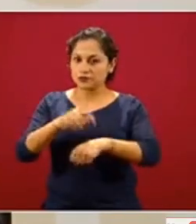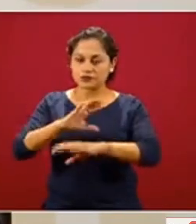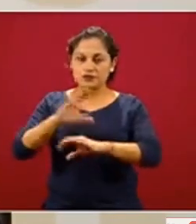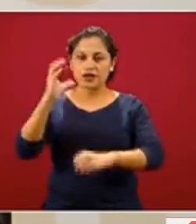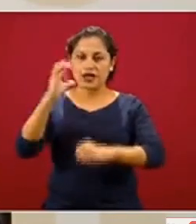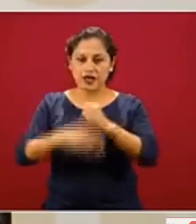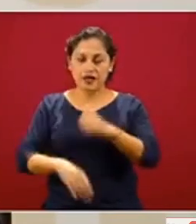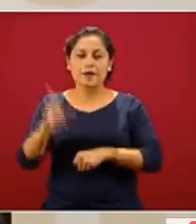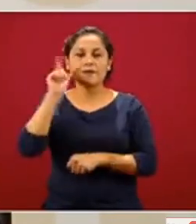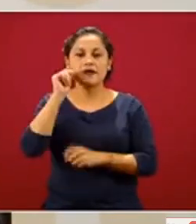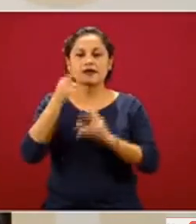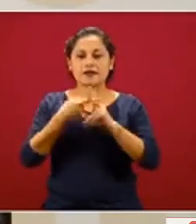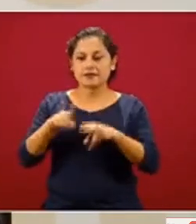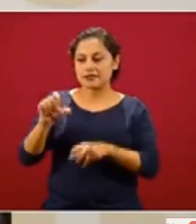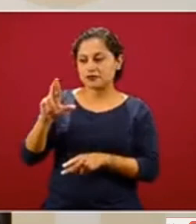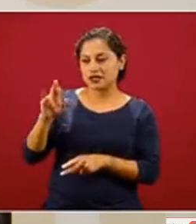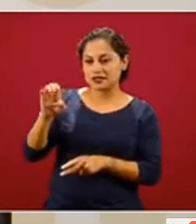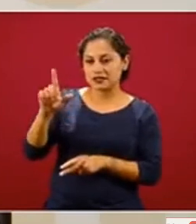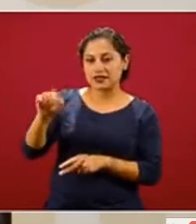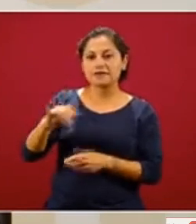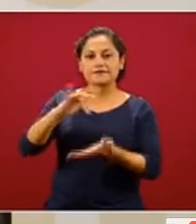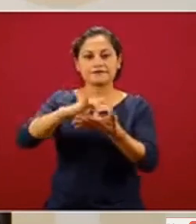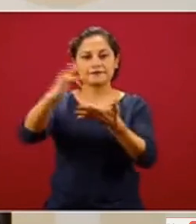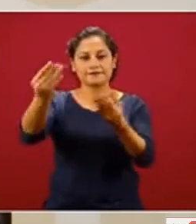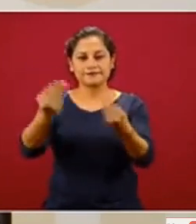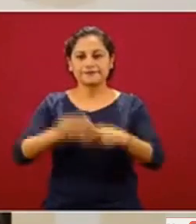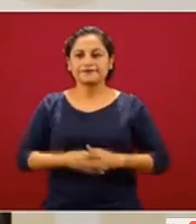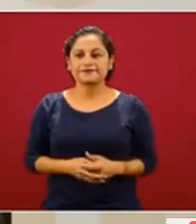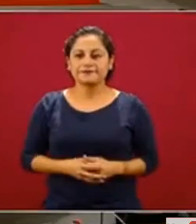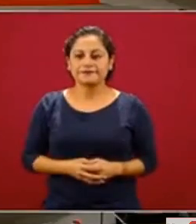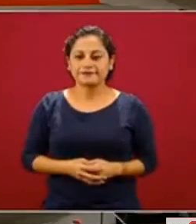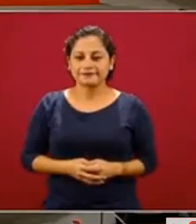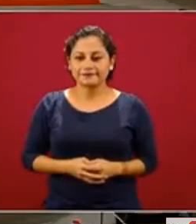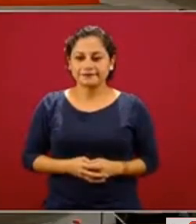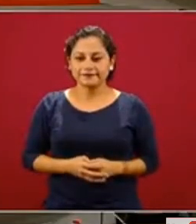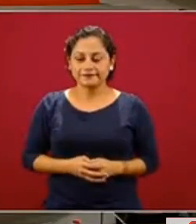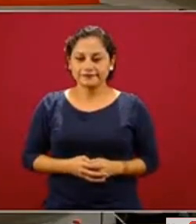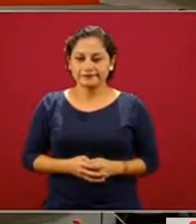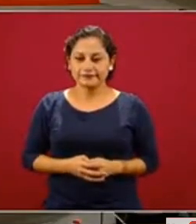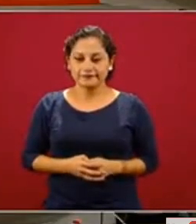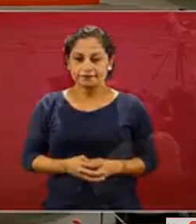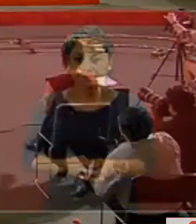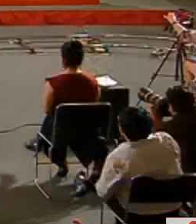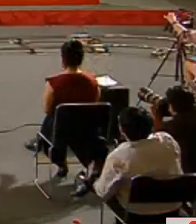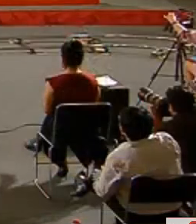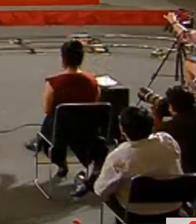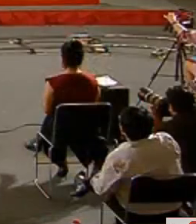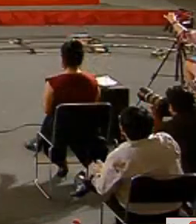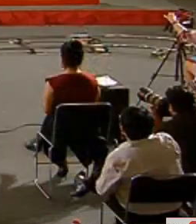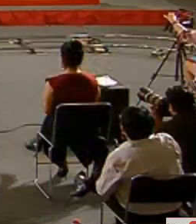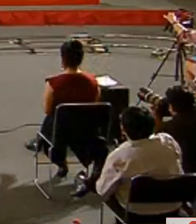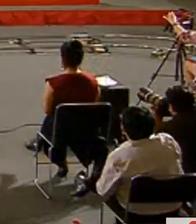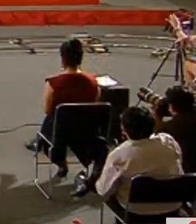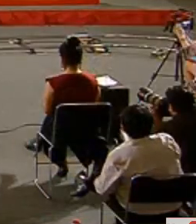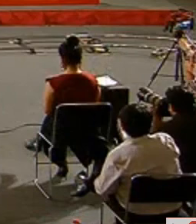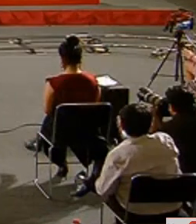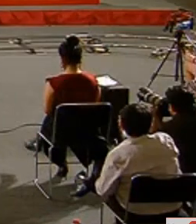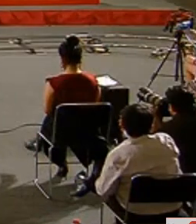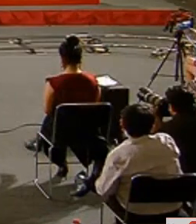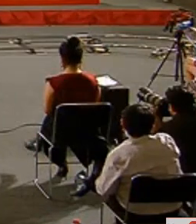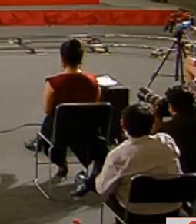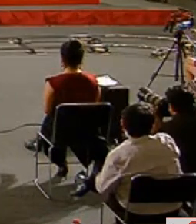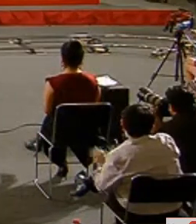mañana con Araceli Aranday. Muchas gracias. ¿Man?